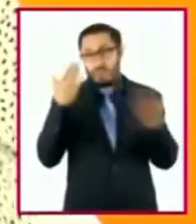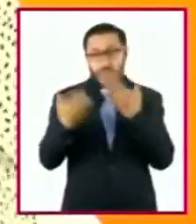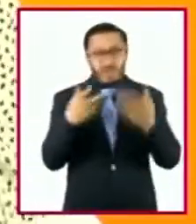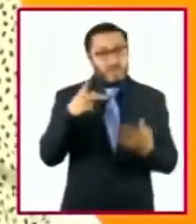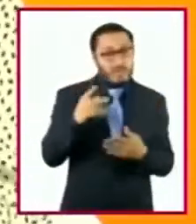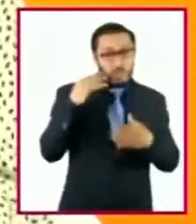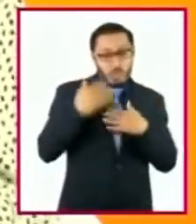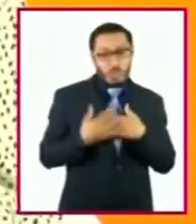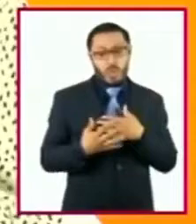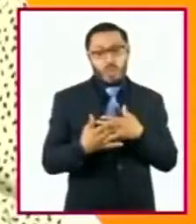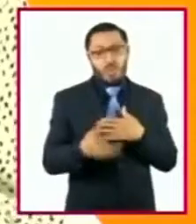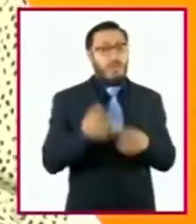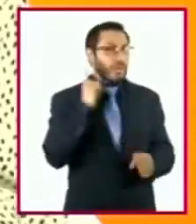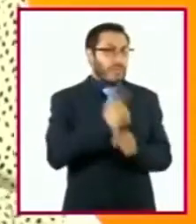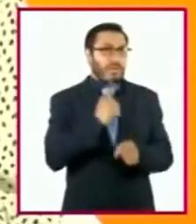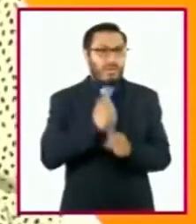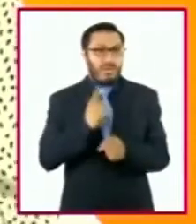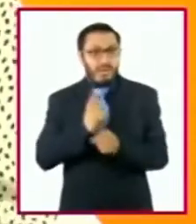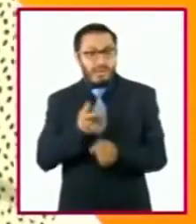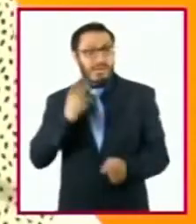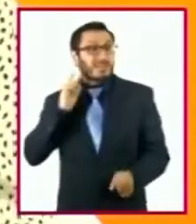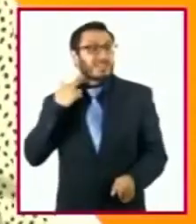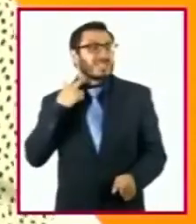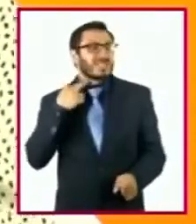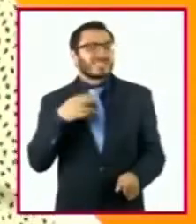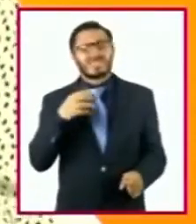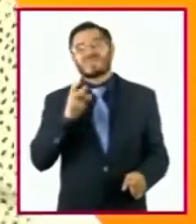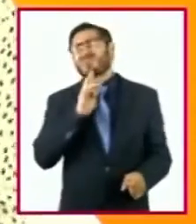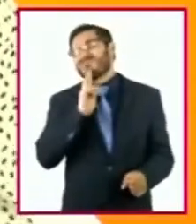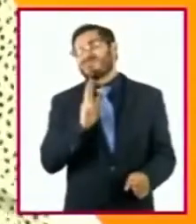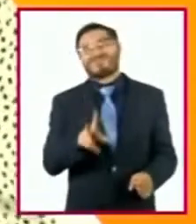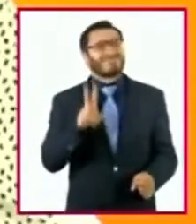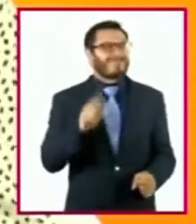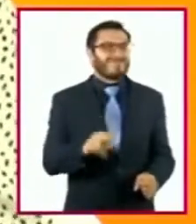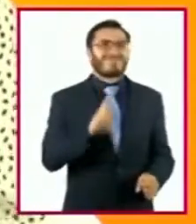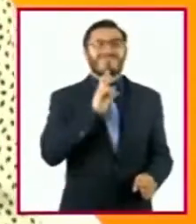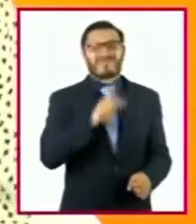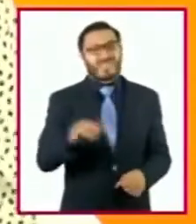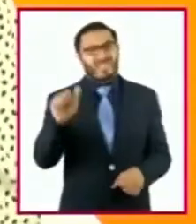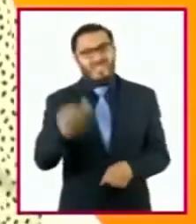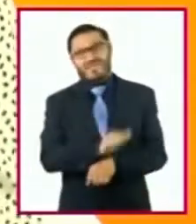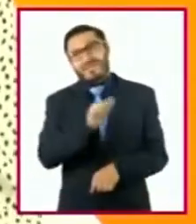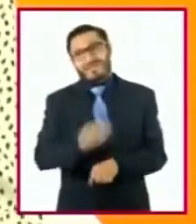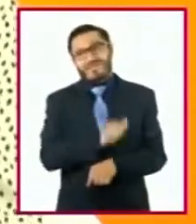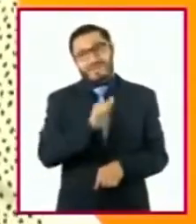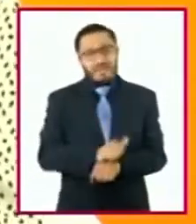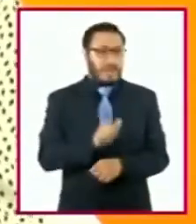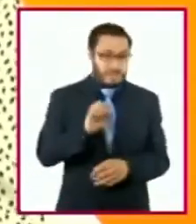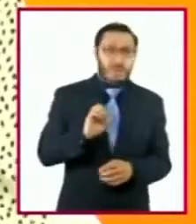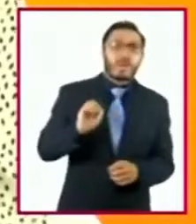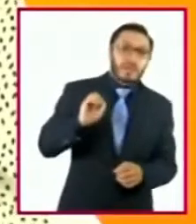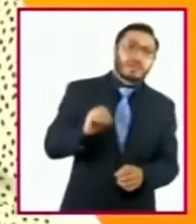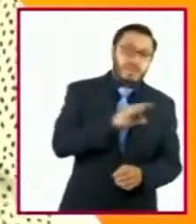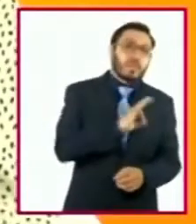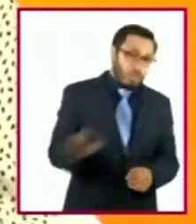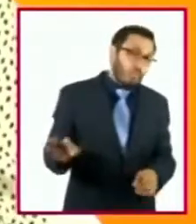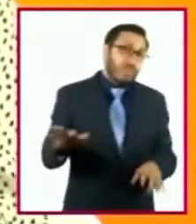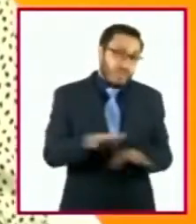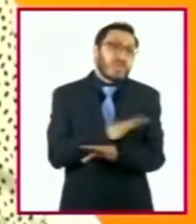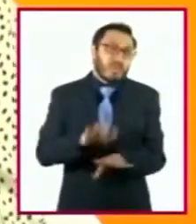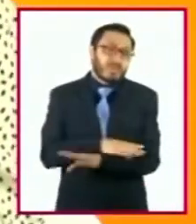voy descubriendo la robótica me doy cuenta que a lo mejor quiero una ingeniería automotriz. Entonces, por supuesto que se valen estos